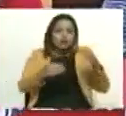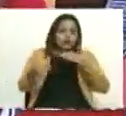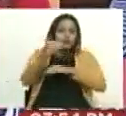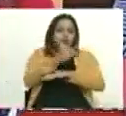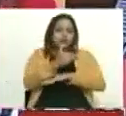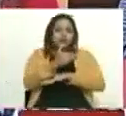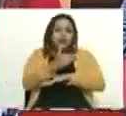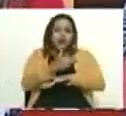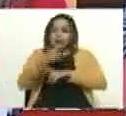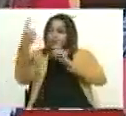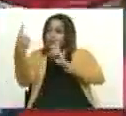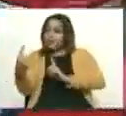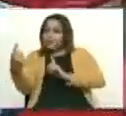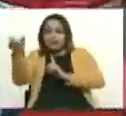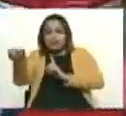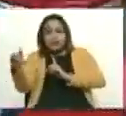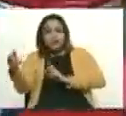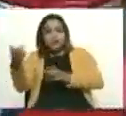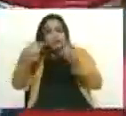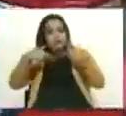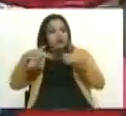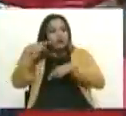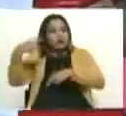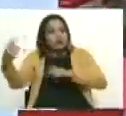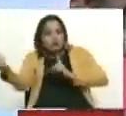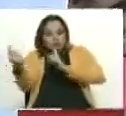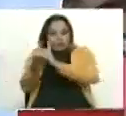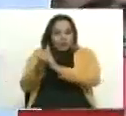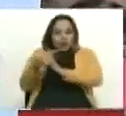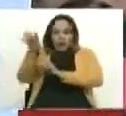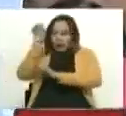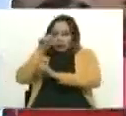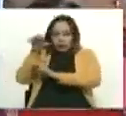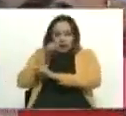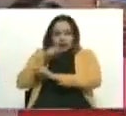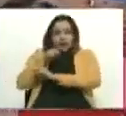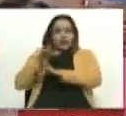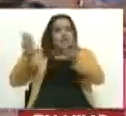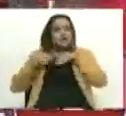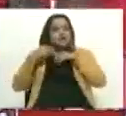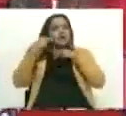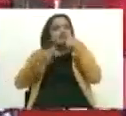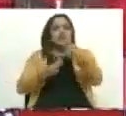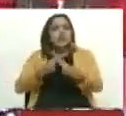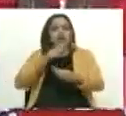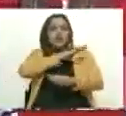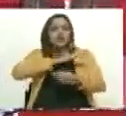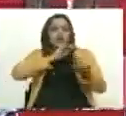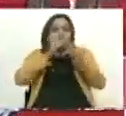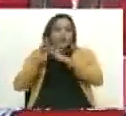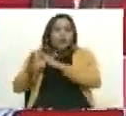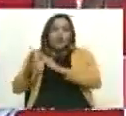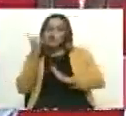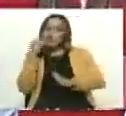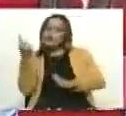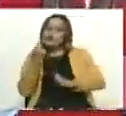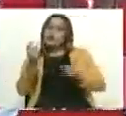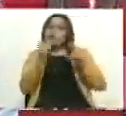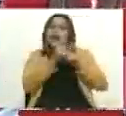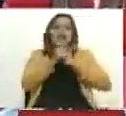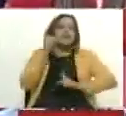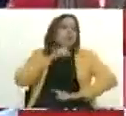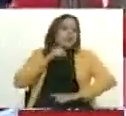persona responsable del equipo político del partido, pero que asuma la vocería de los consejos comunales y no sea letra muerta, porque entonces tenemos